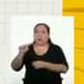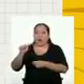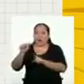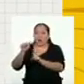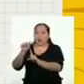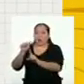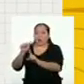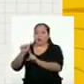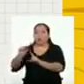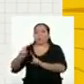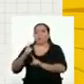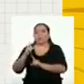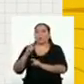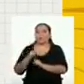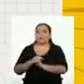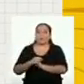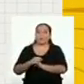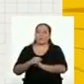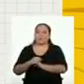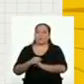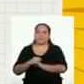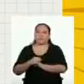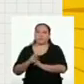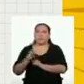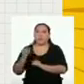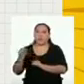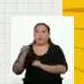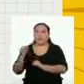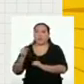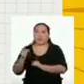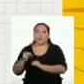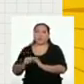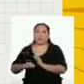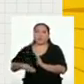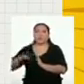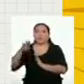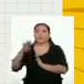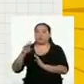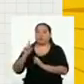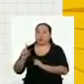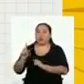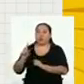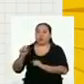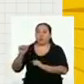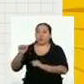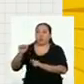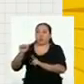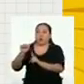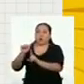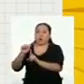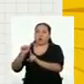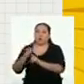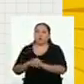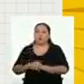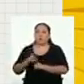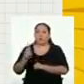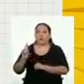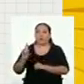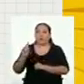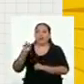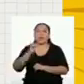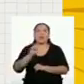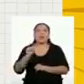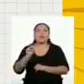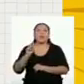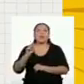término de la progresión. Eso quiere decir que A sub 1 es 1. R es la razón.